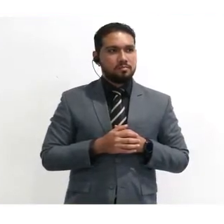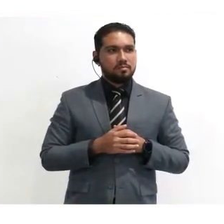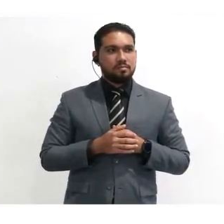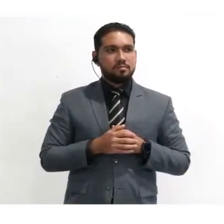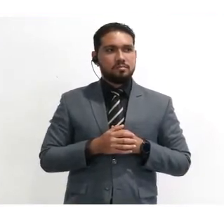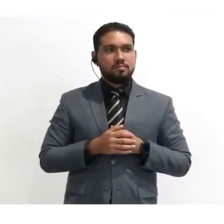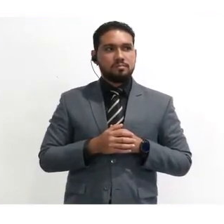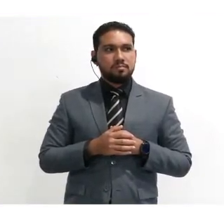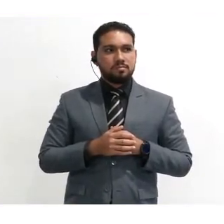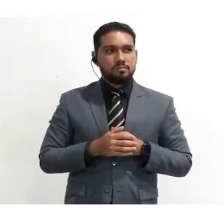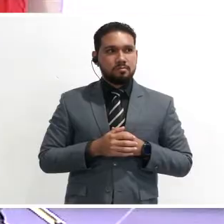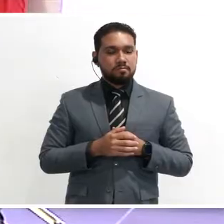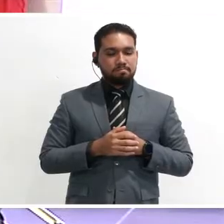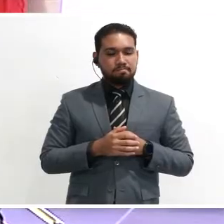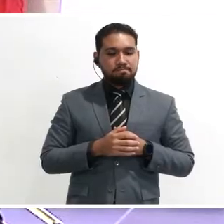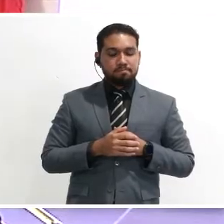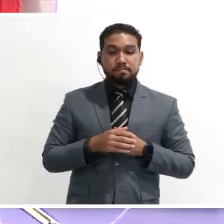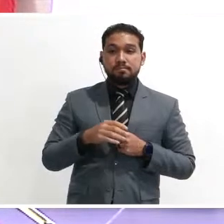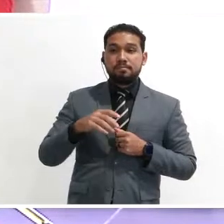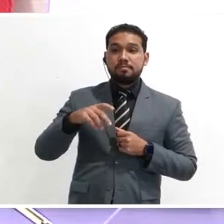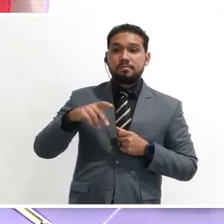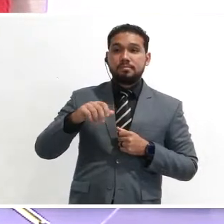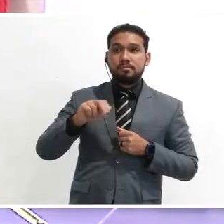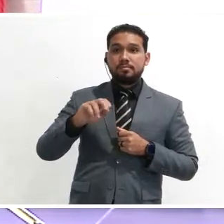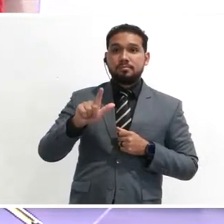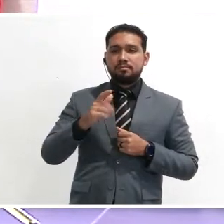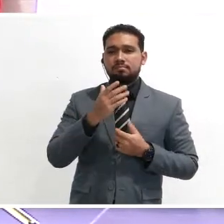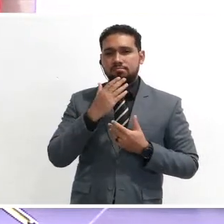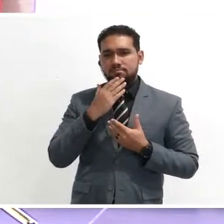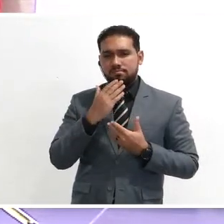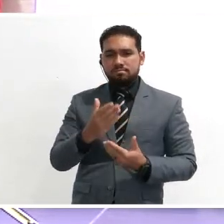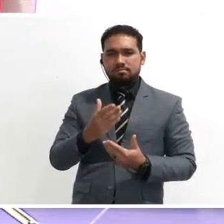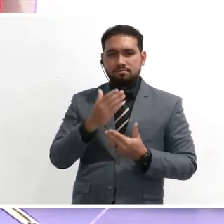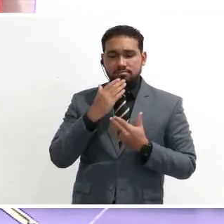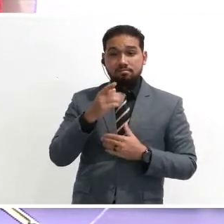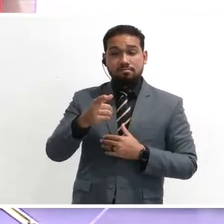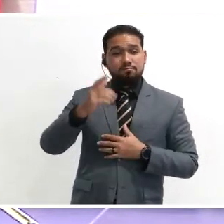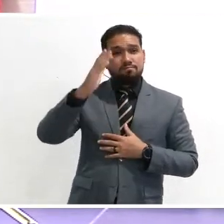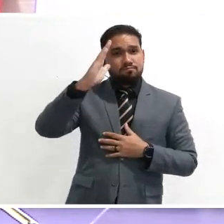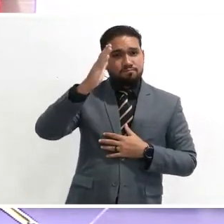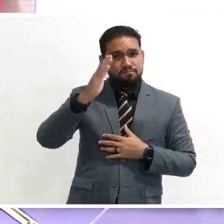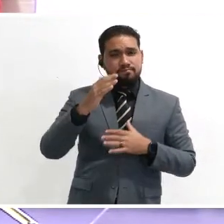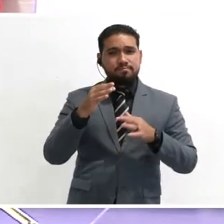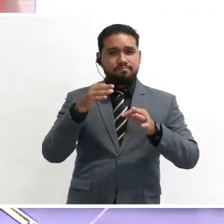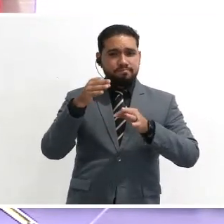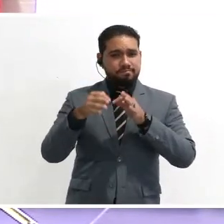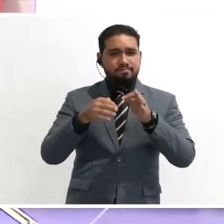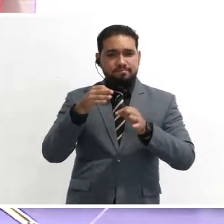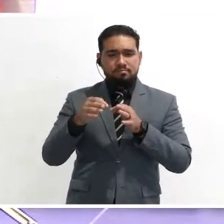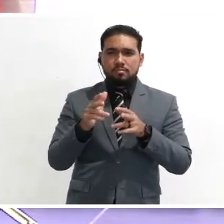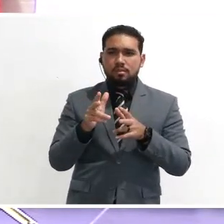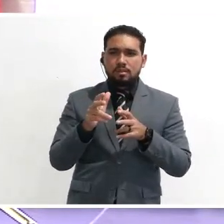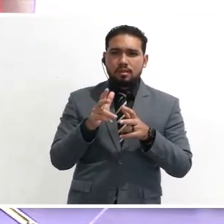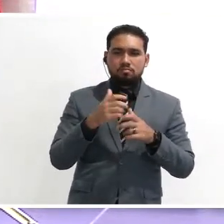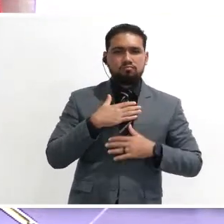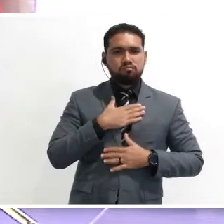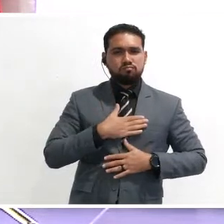Pues muchas gracias, Paul, por tan interesante contenido. Yo creo que es muy importante, sobre todo